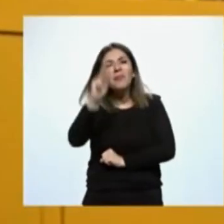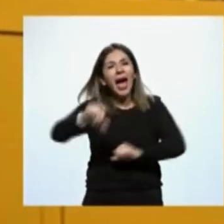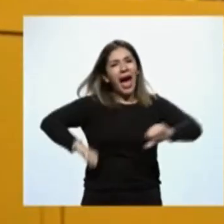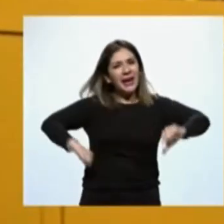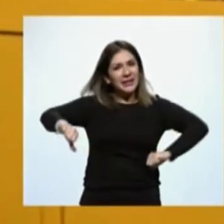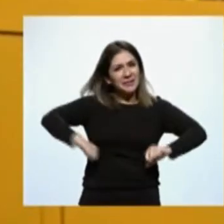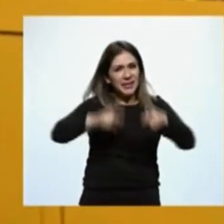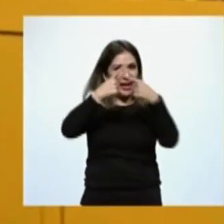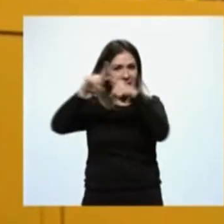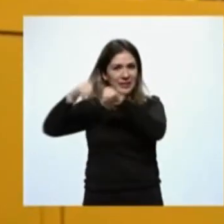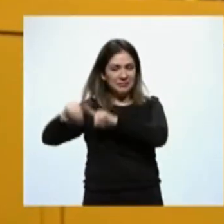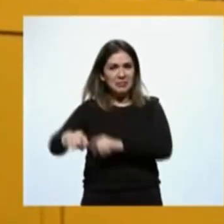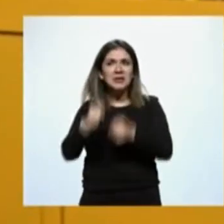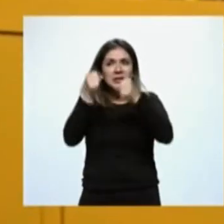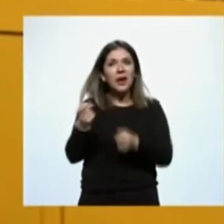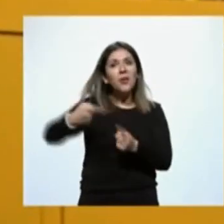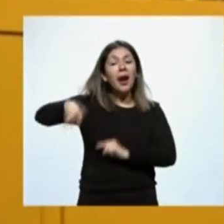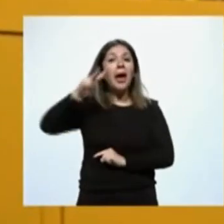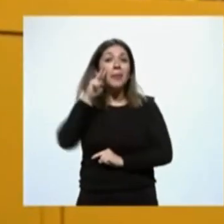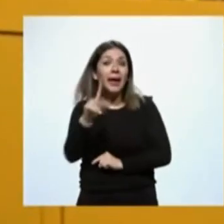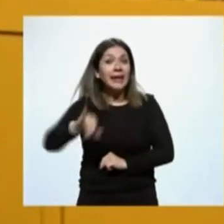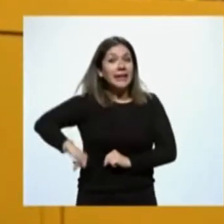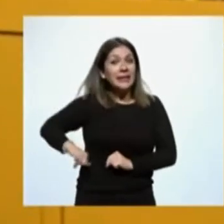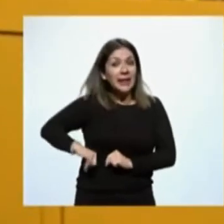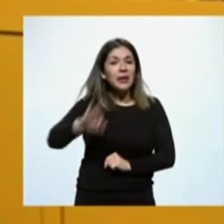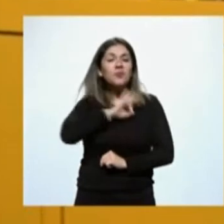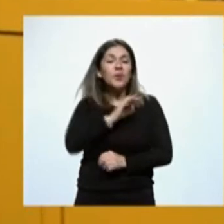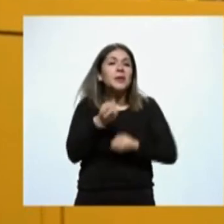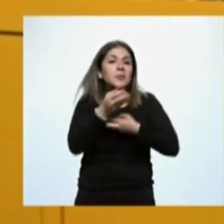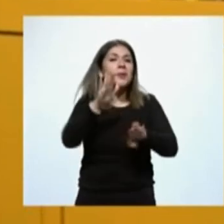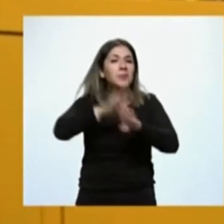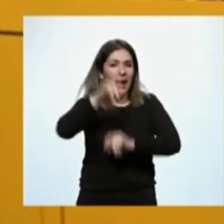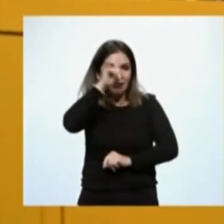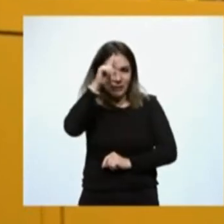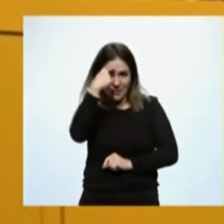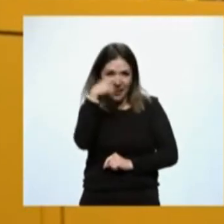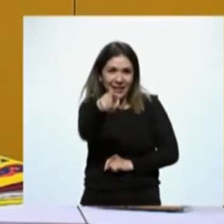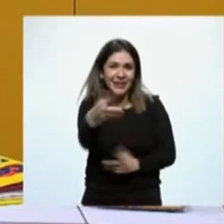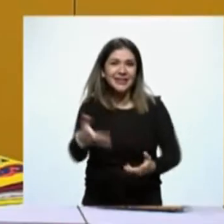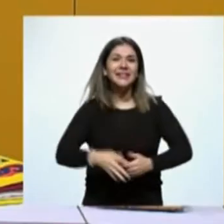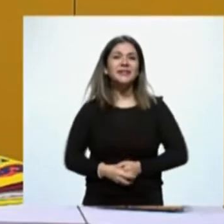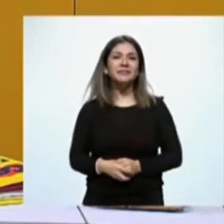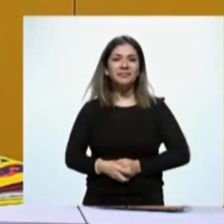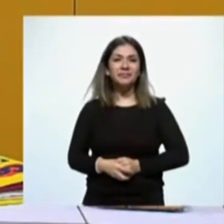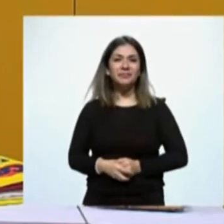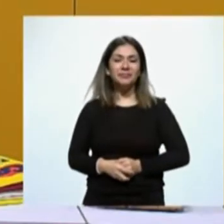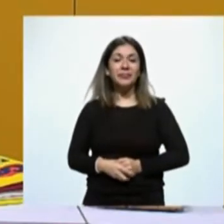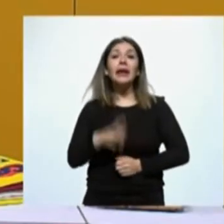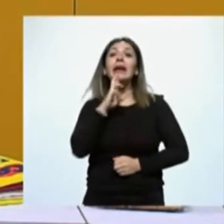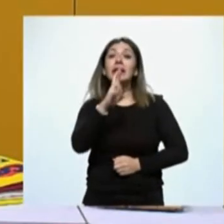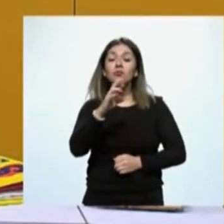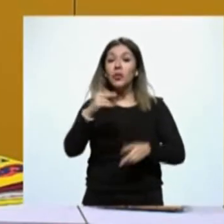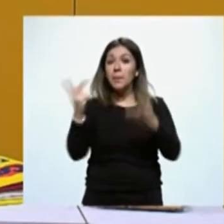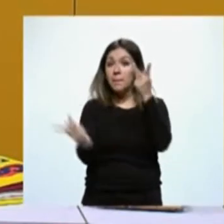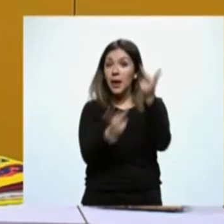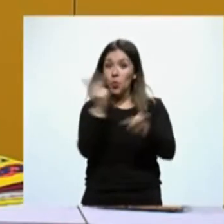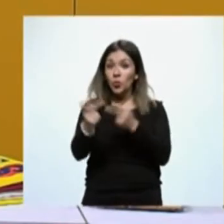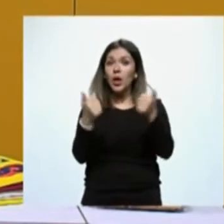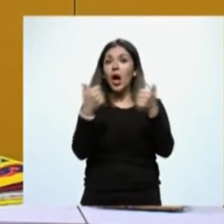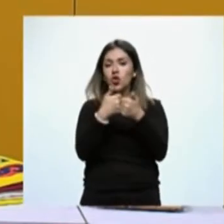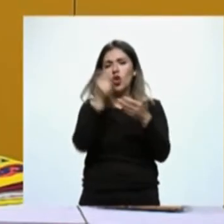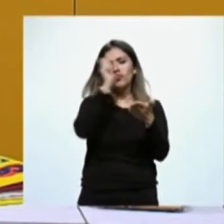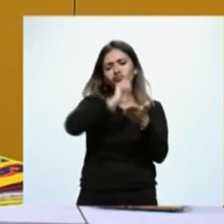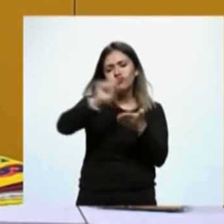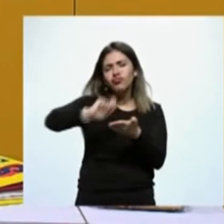actividades realizadas. Seguro les parecerá interesante y podrán decirte algo más. Responde las preguntas a través de un